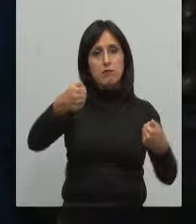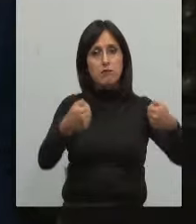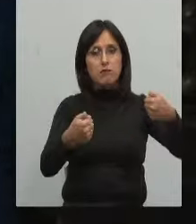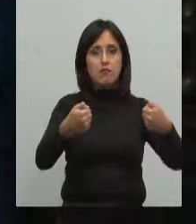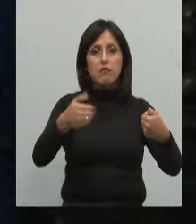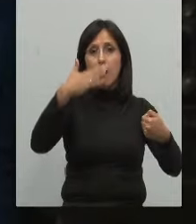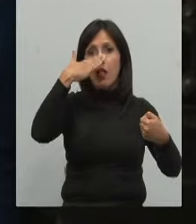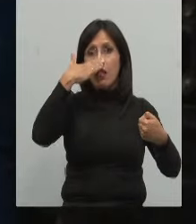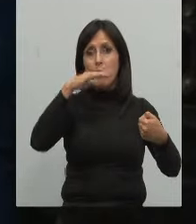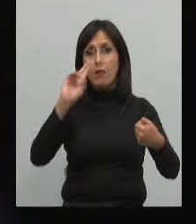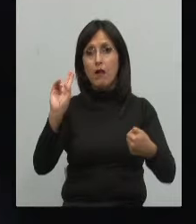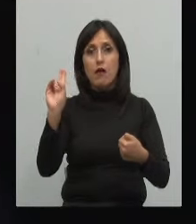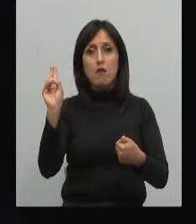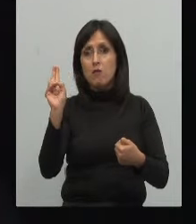matando.